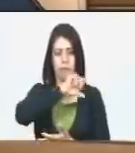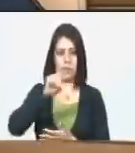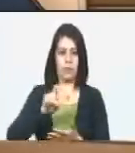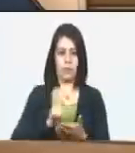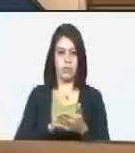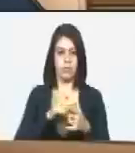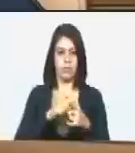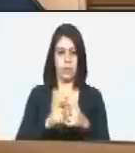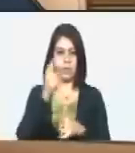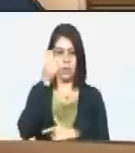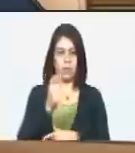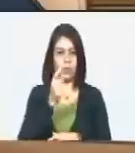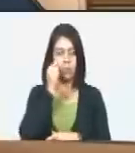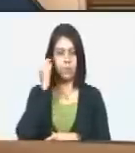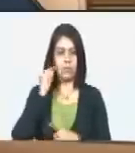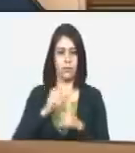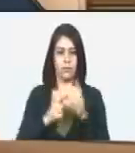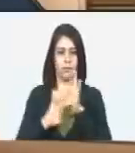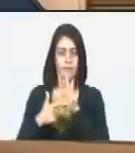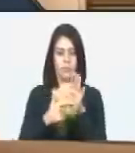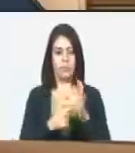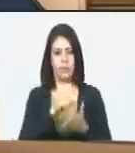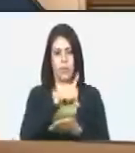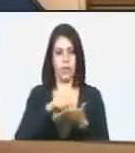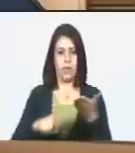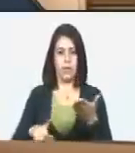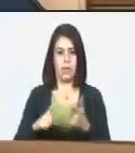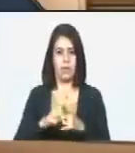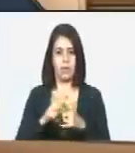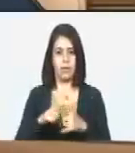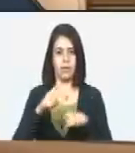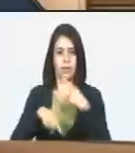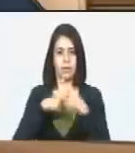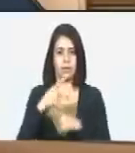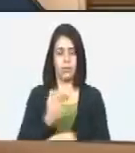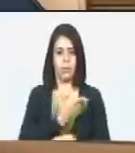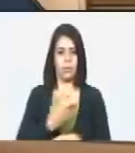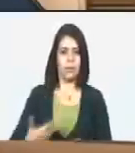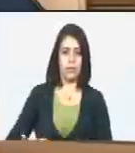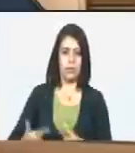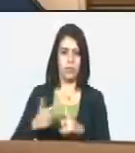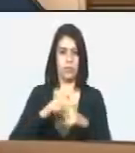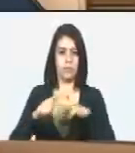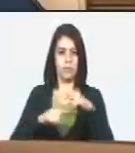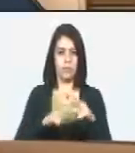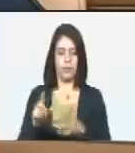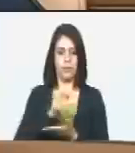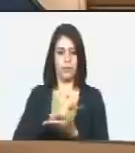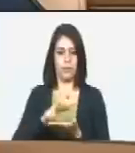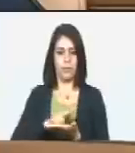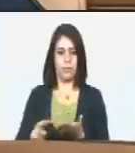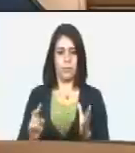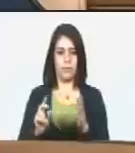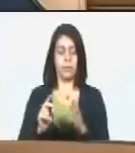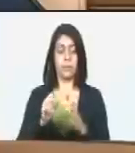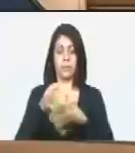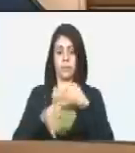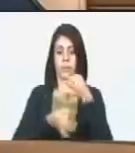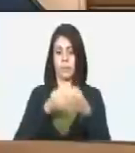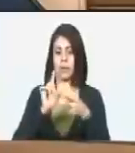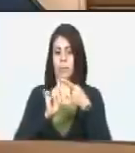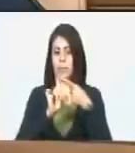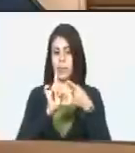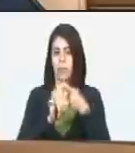diputadas y los diputados indicados en lista anexa. Acto seguido, el presidente ordenó dar lectura a la cuenta. Primer punto de la